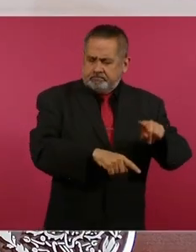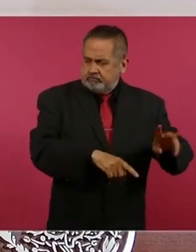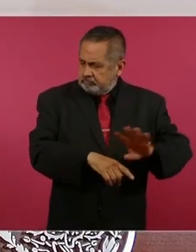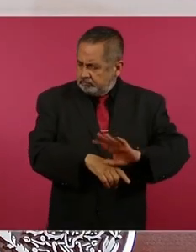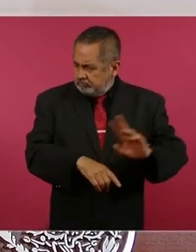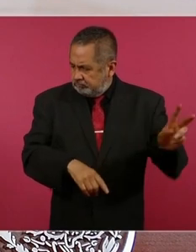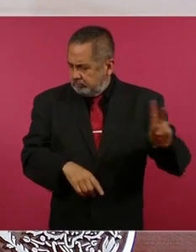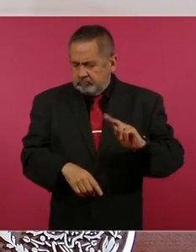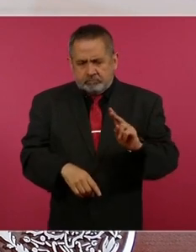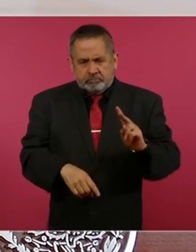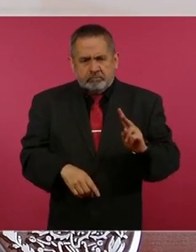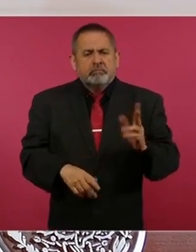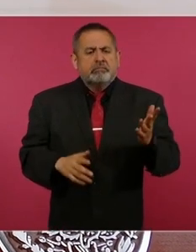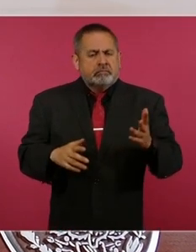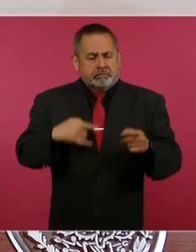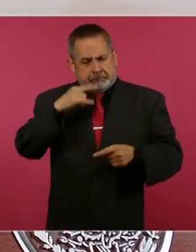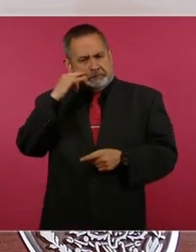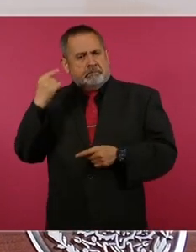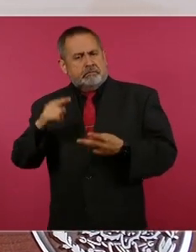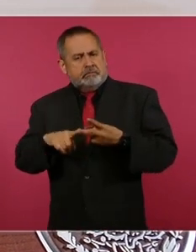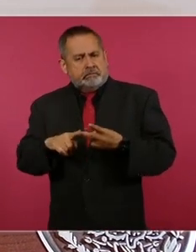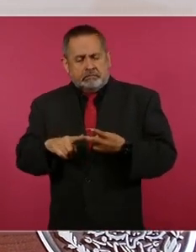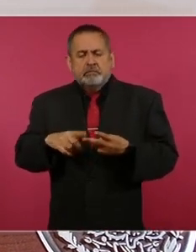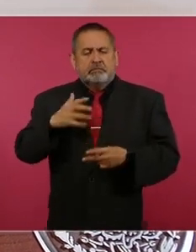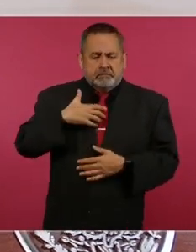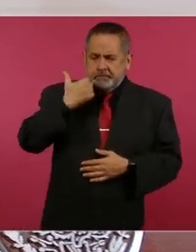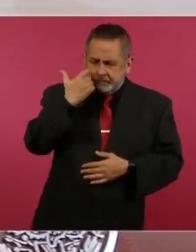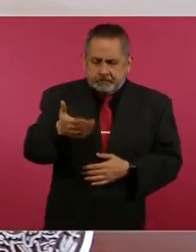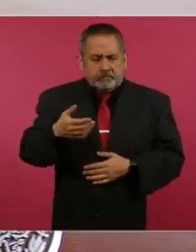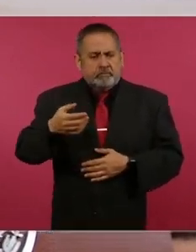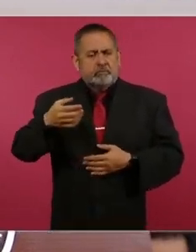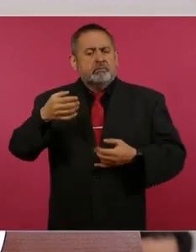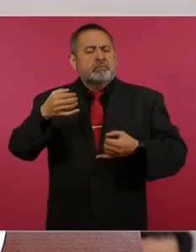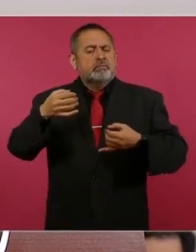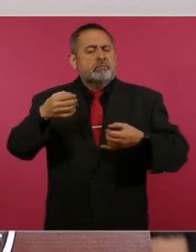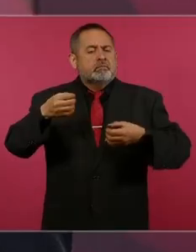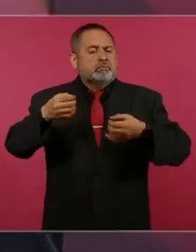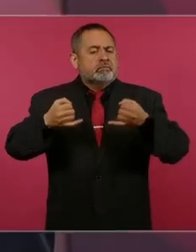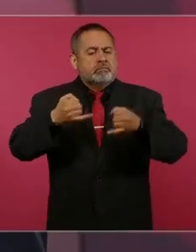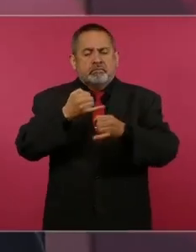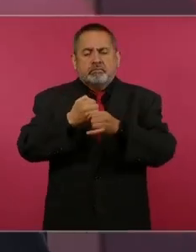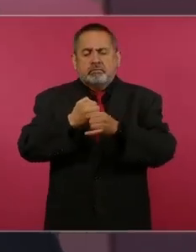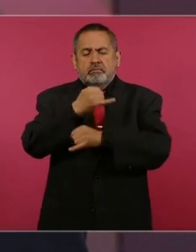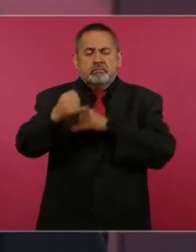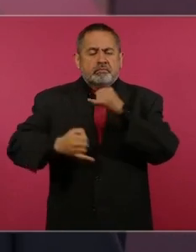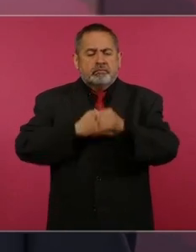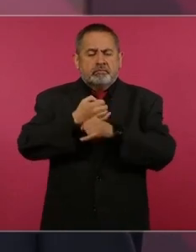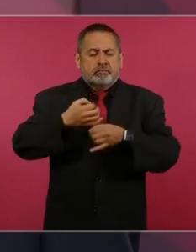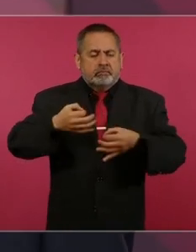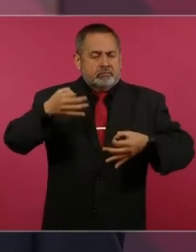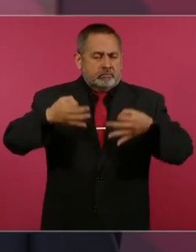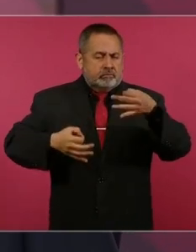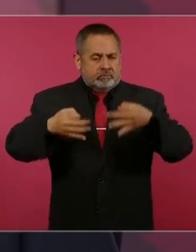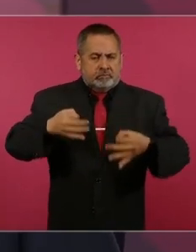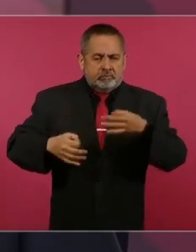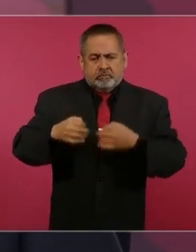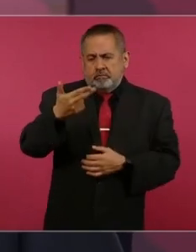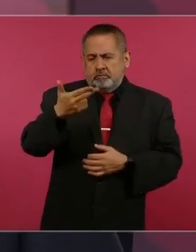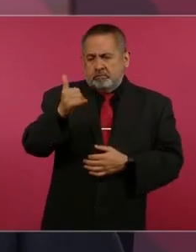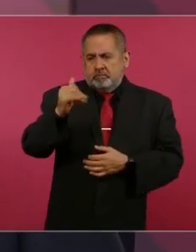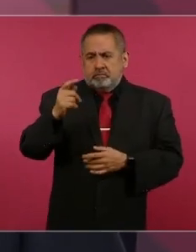Queremos que la Corte de Justicia Internacional